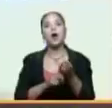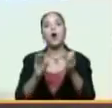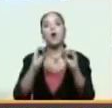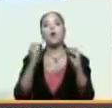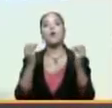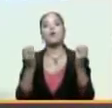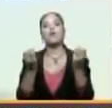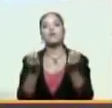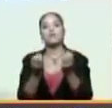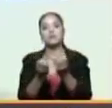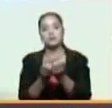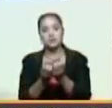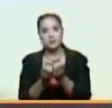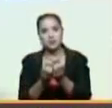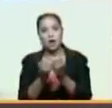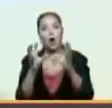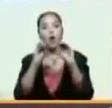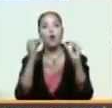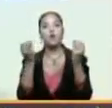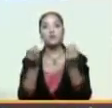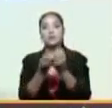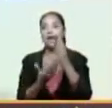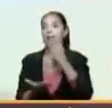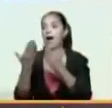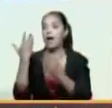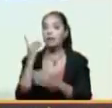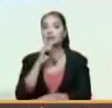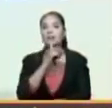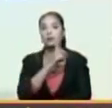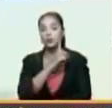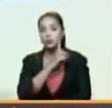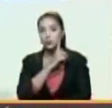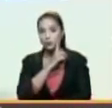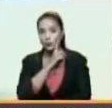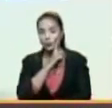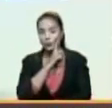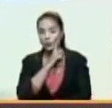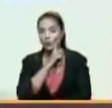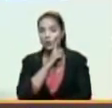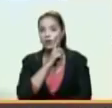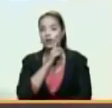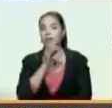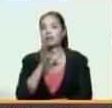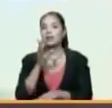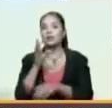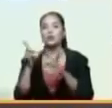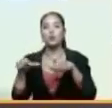oficina. La oficina que antes se llamaba Unidad de Disciplina